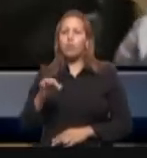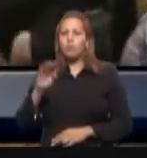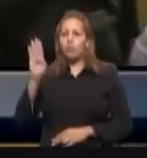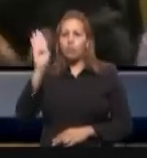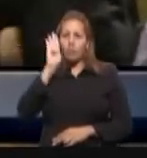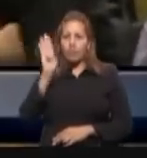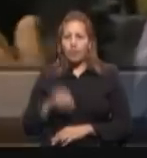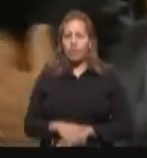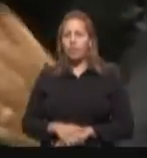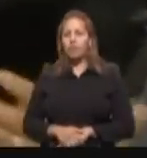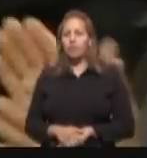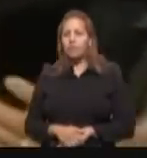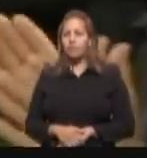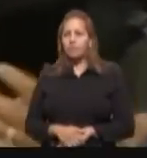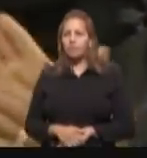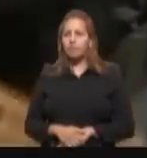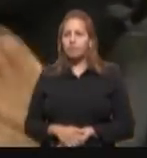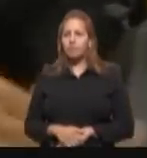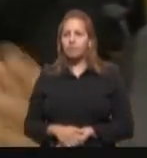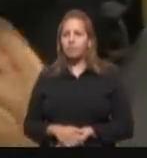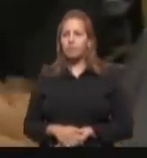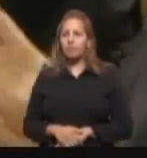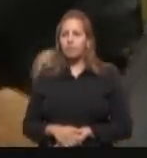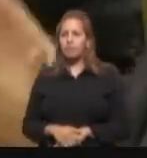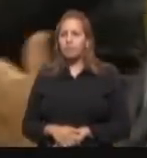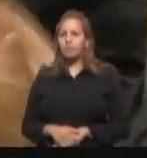Fortuño Burcet.